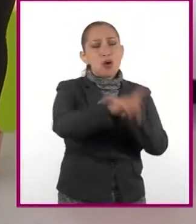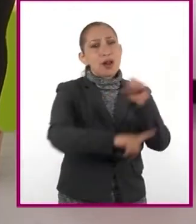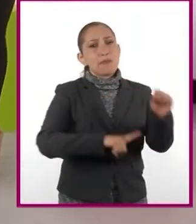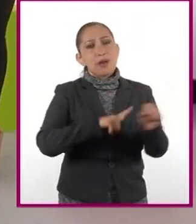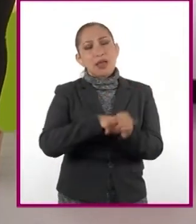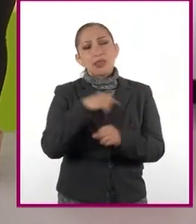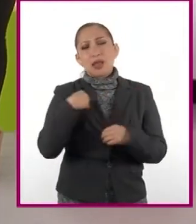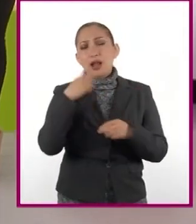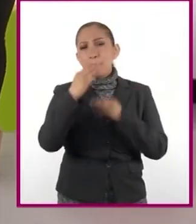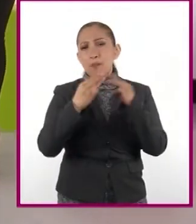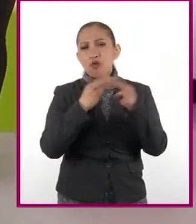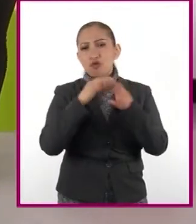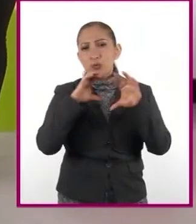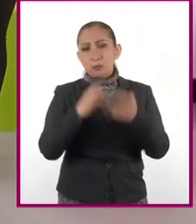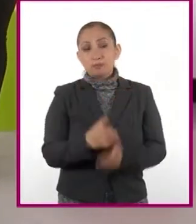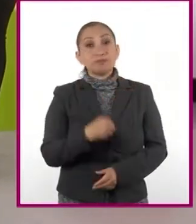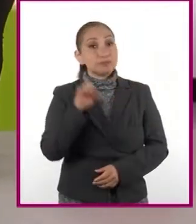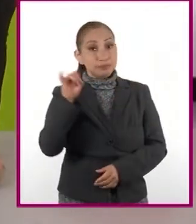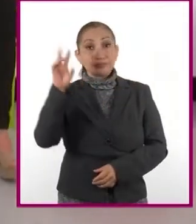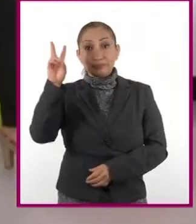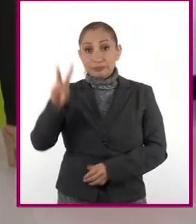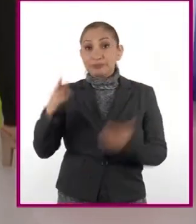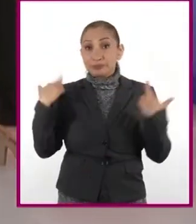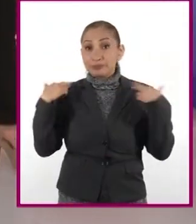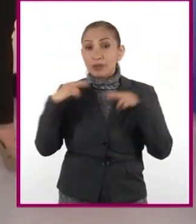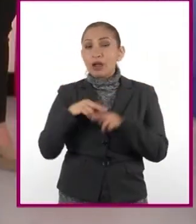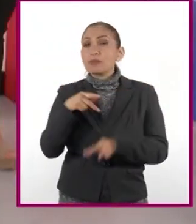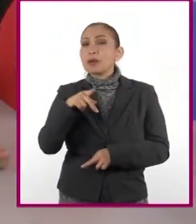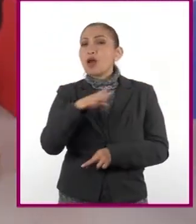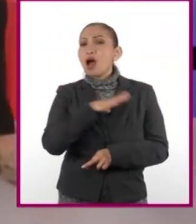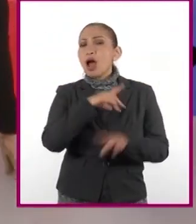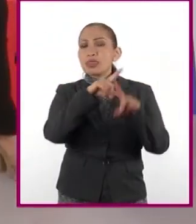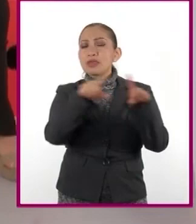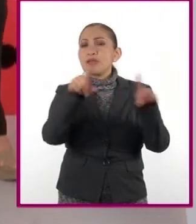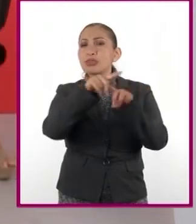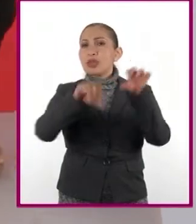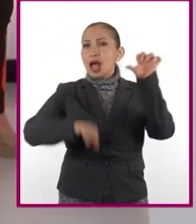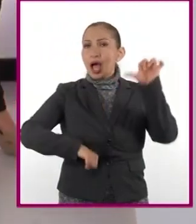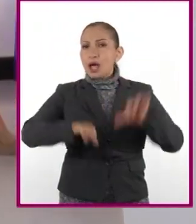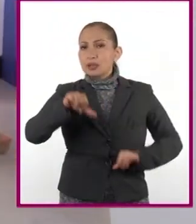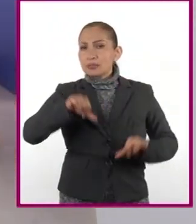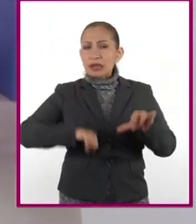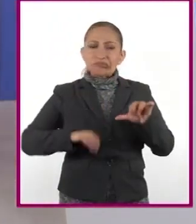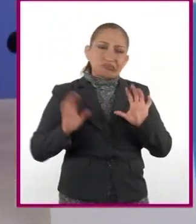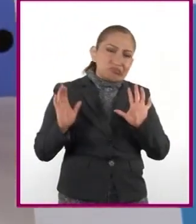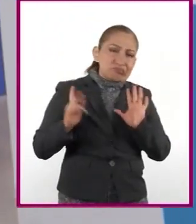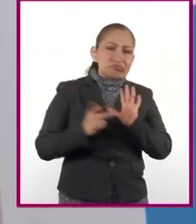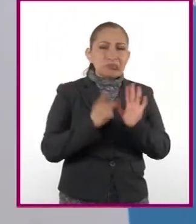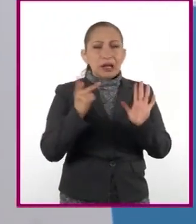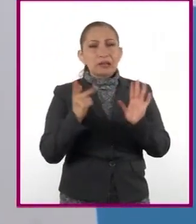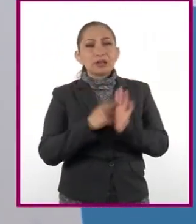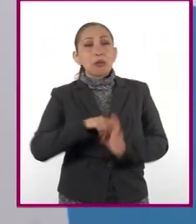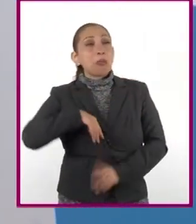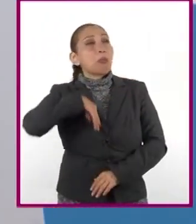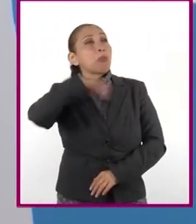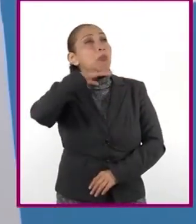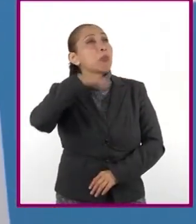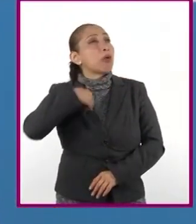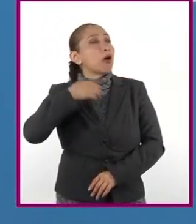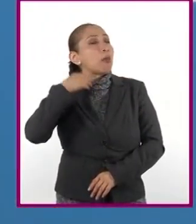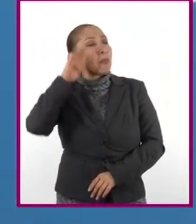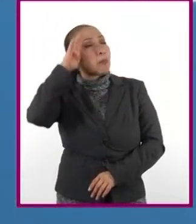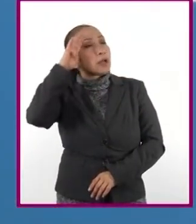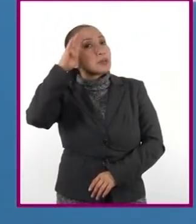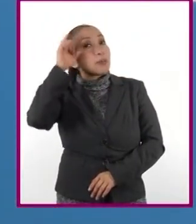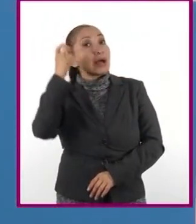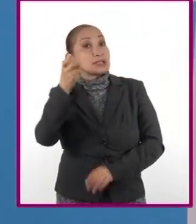mundo. Exactamente, maestro. Pero hay diversas acciones que en ocasiones hacemos sin reflexionar sobre